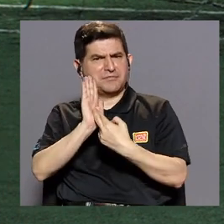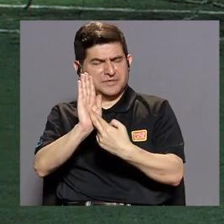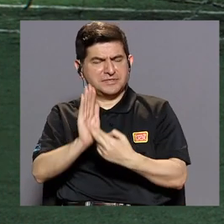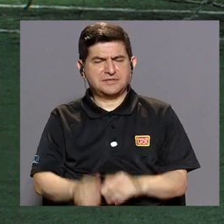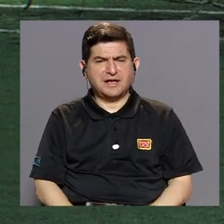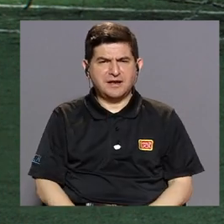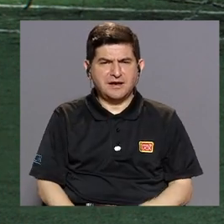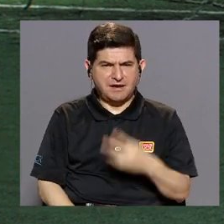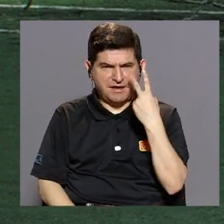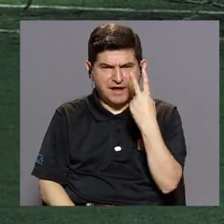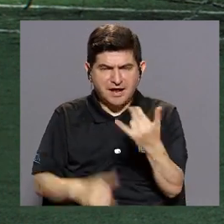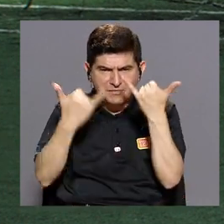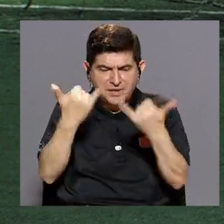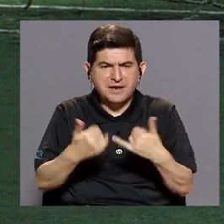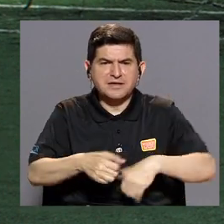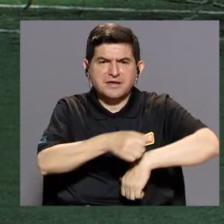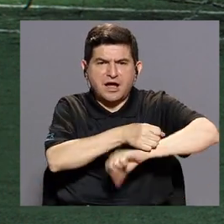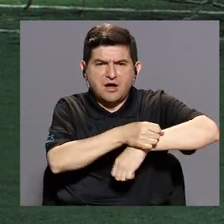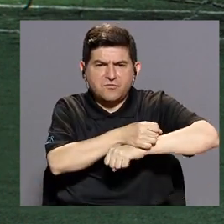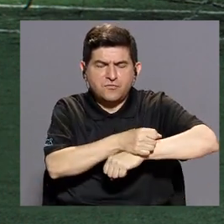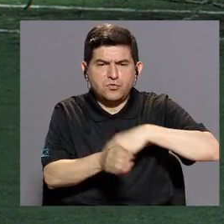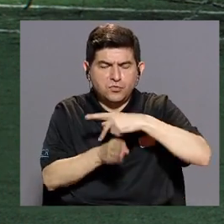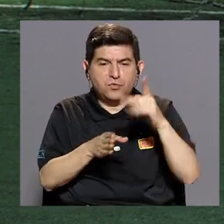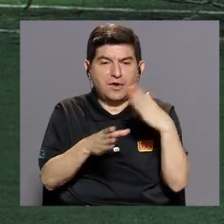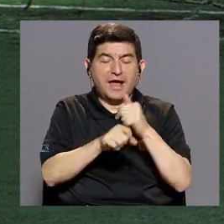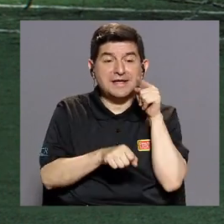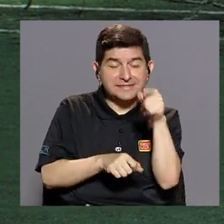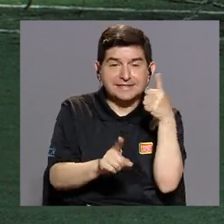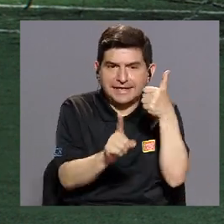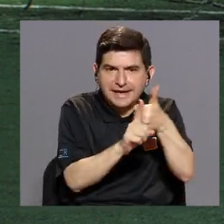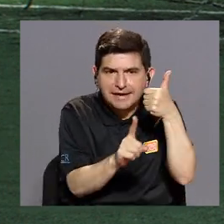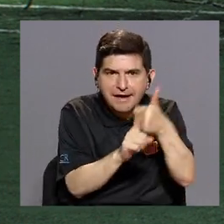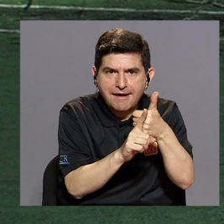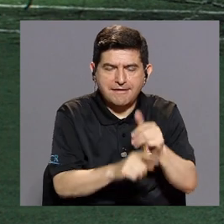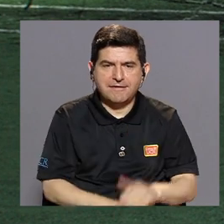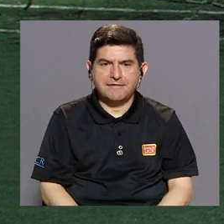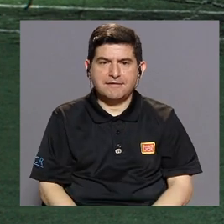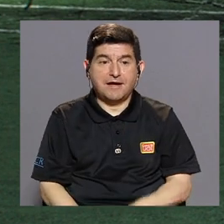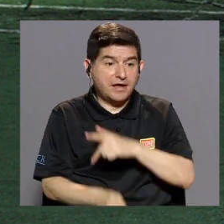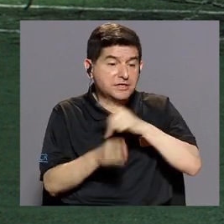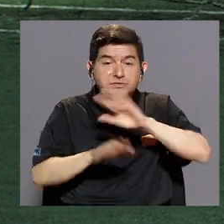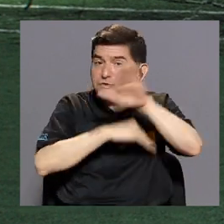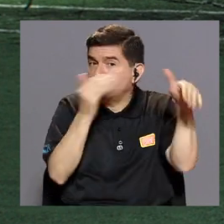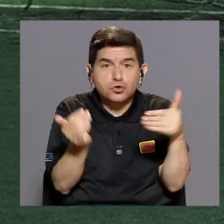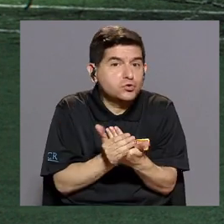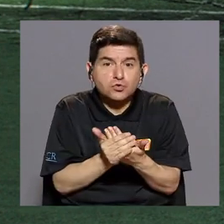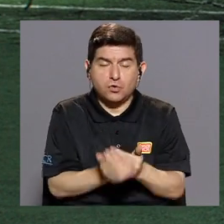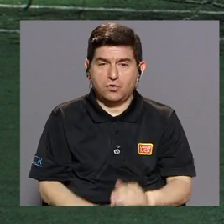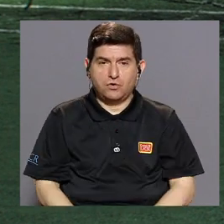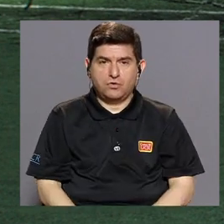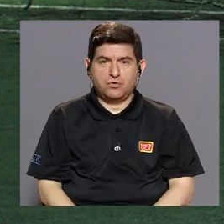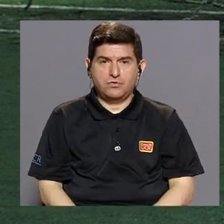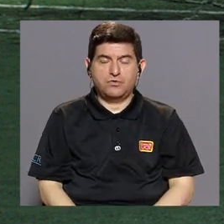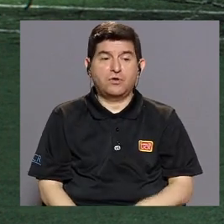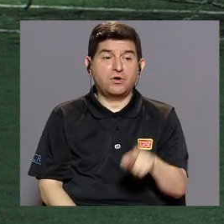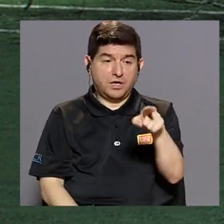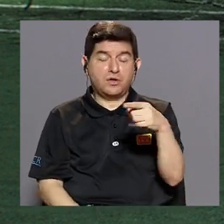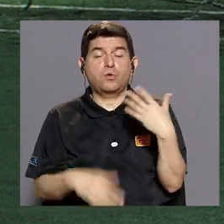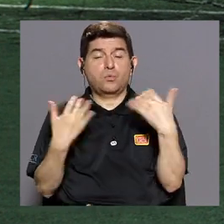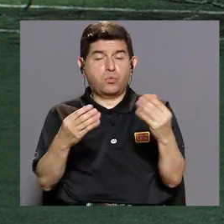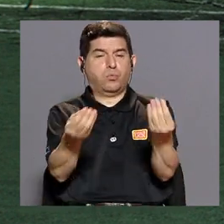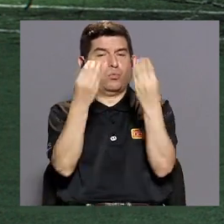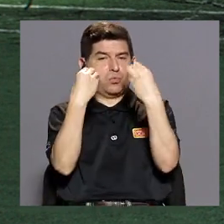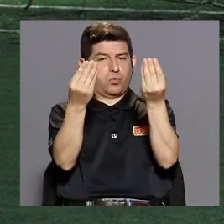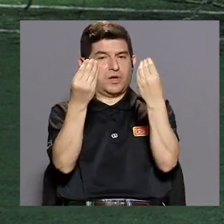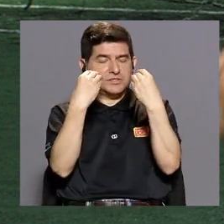la posibilidad de ver lo que el fútbol profesional causa en ella, es que es profesional en todo. Y ella, hasta cierto punto de vista, nos ha enseñado